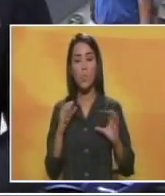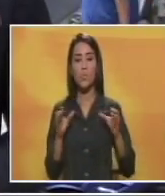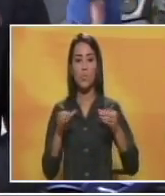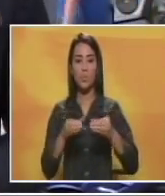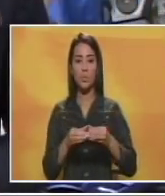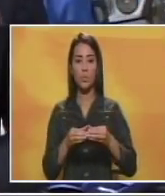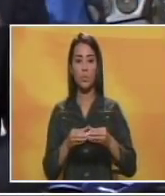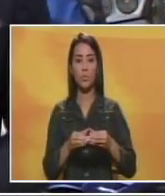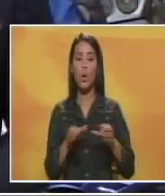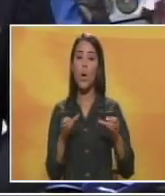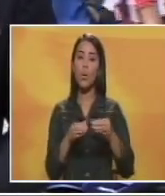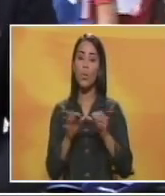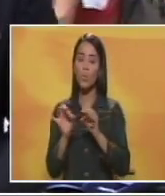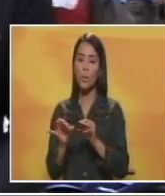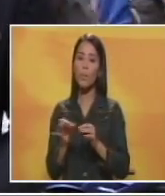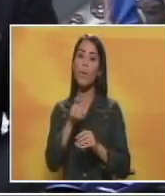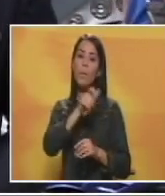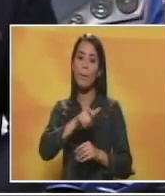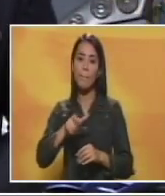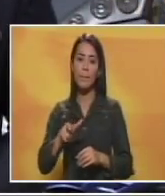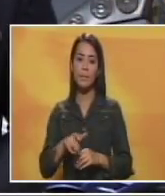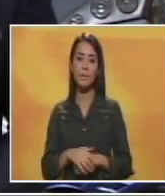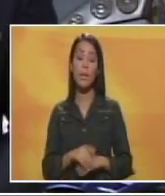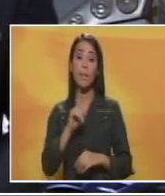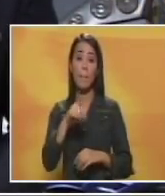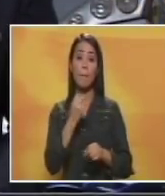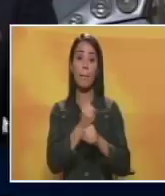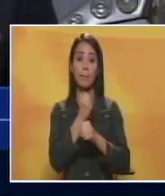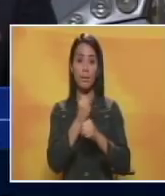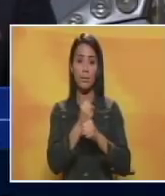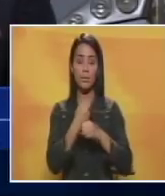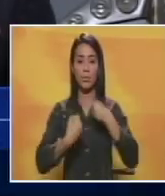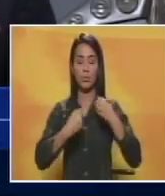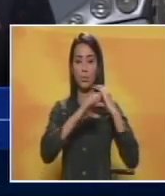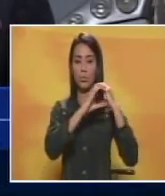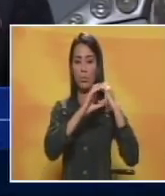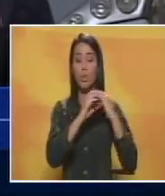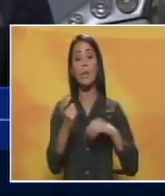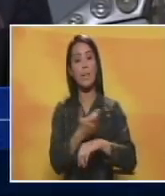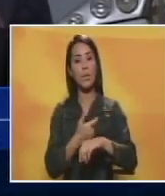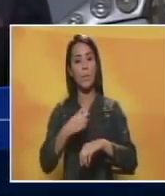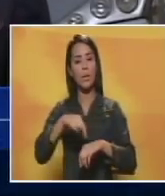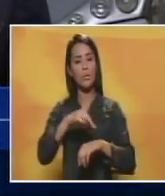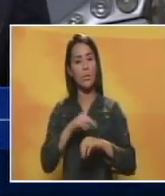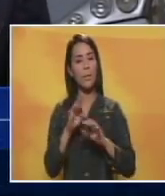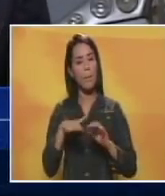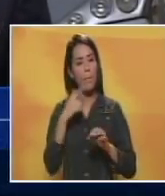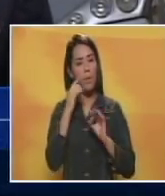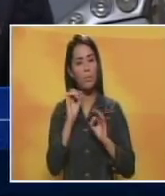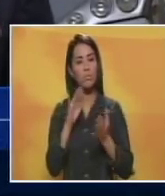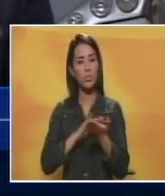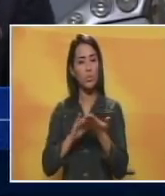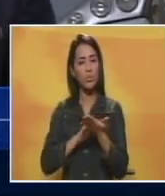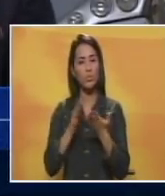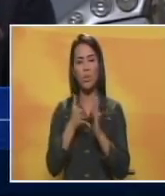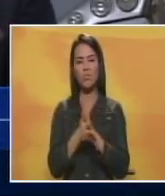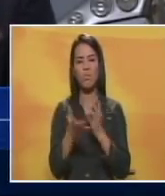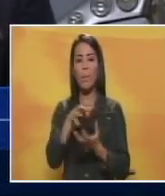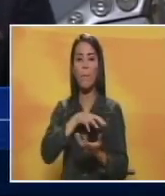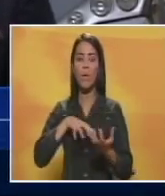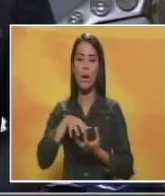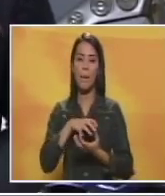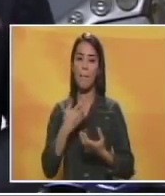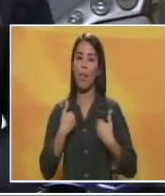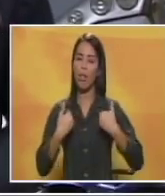reunión entre el Comité de Usuarios, los choferes y también el Gobierno Nacional para buscarle una solución a este problema que